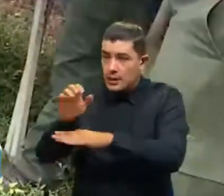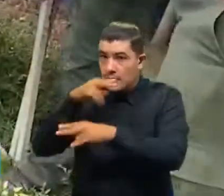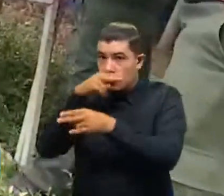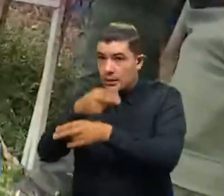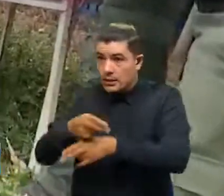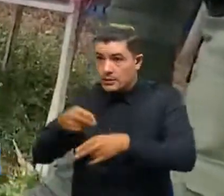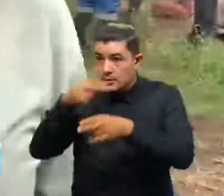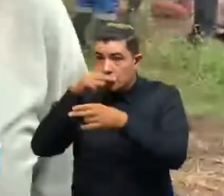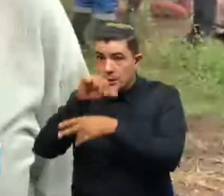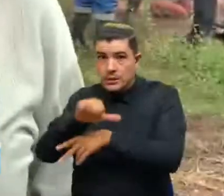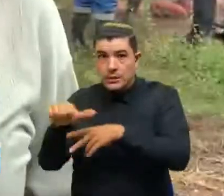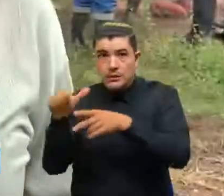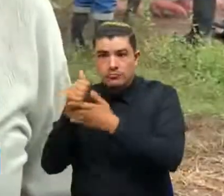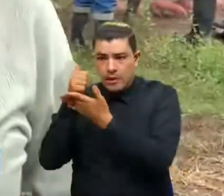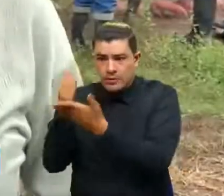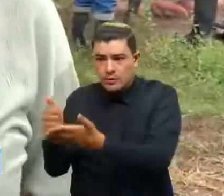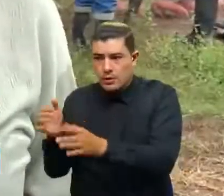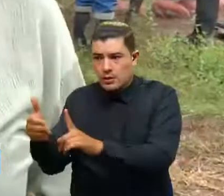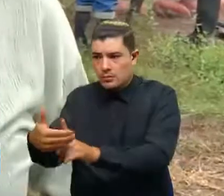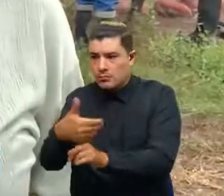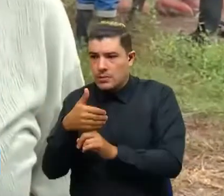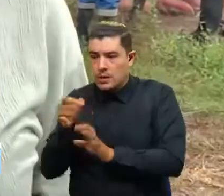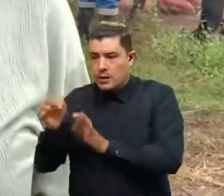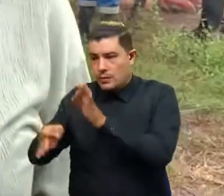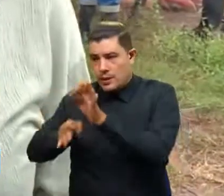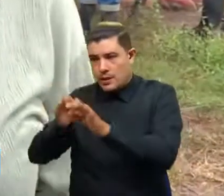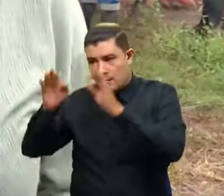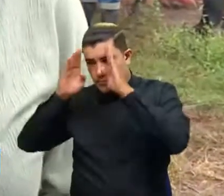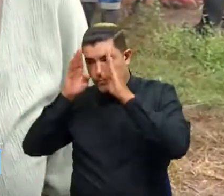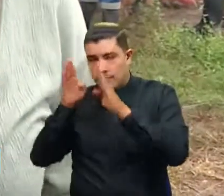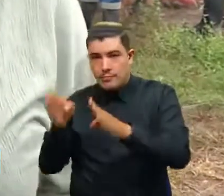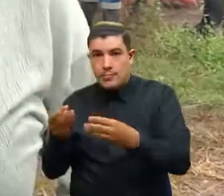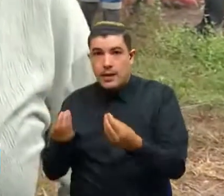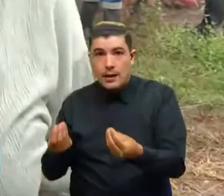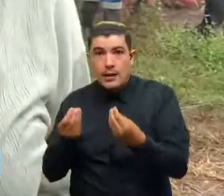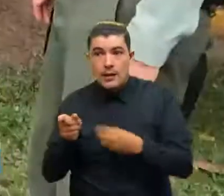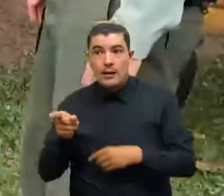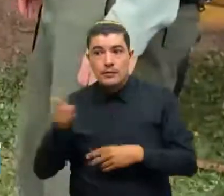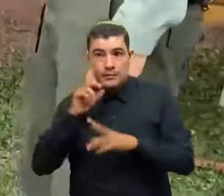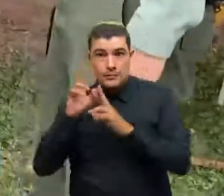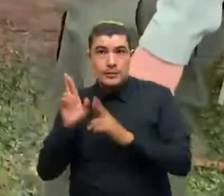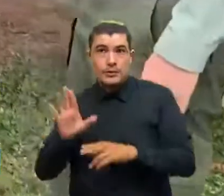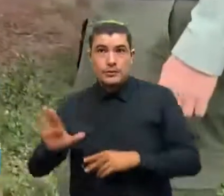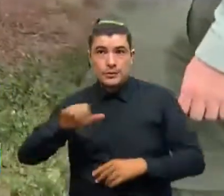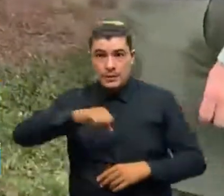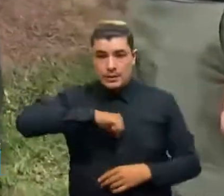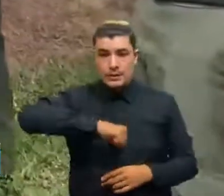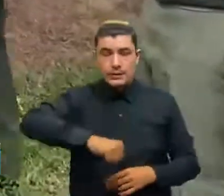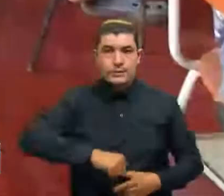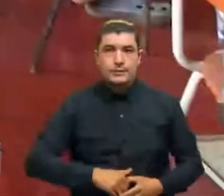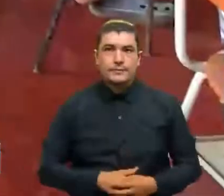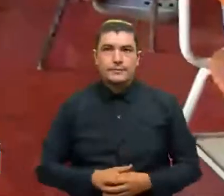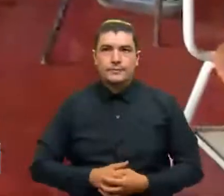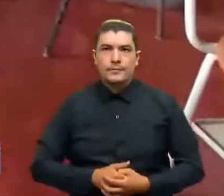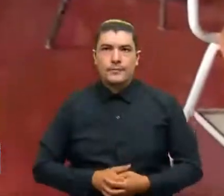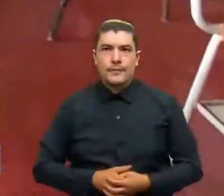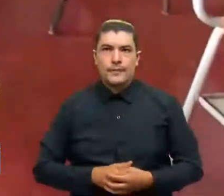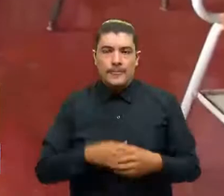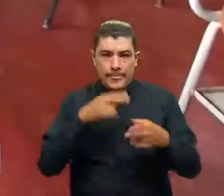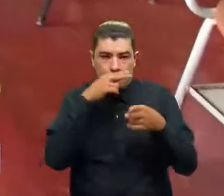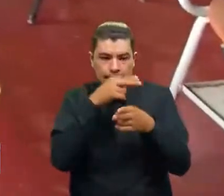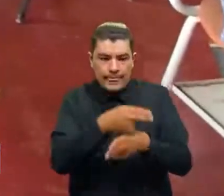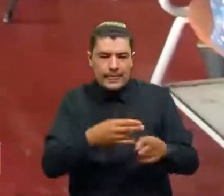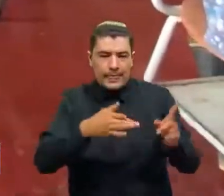Adolescencia, que también los ayuda, los cuida y vela porque ellos tengan los derechos. La importancia de que los niños retornen a sus